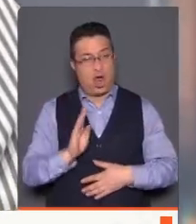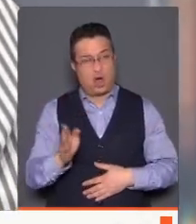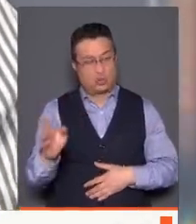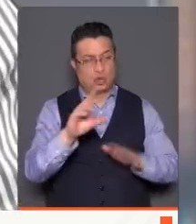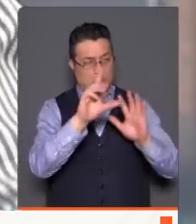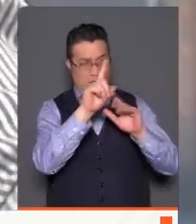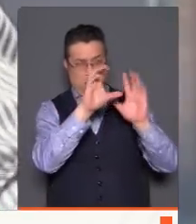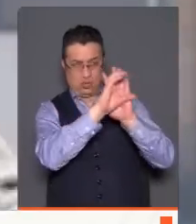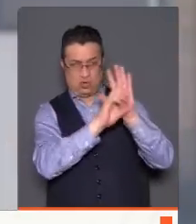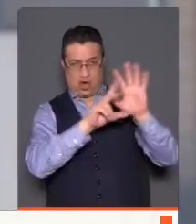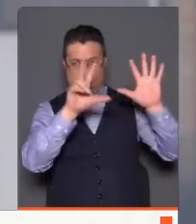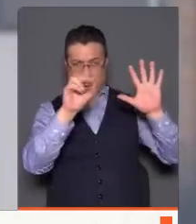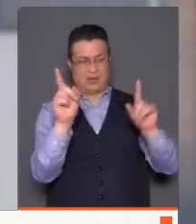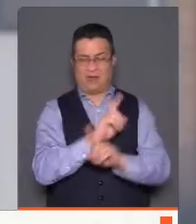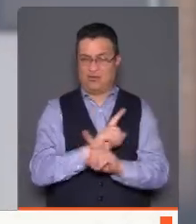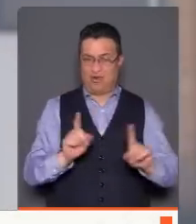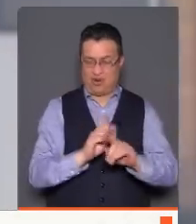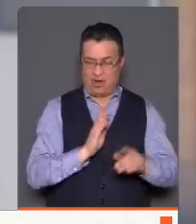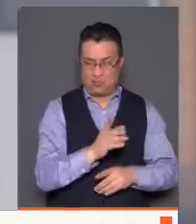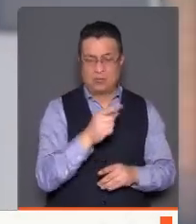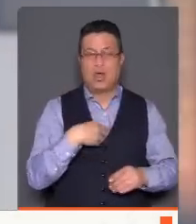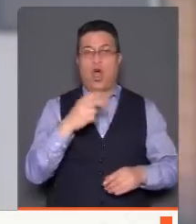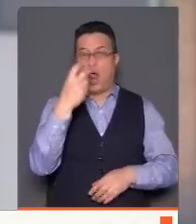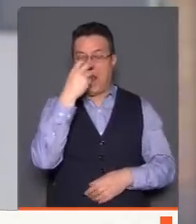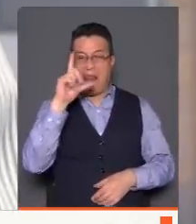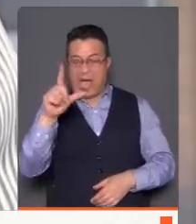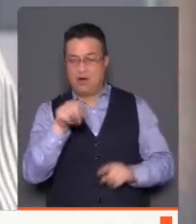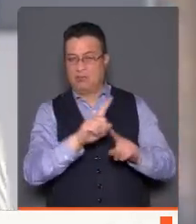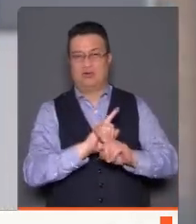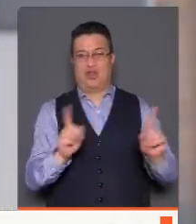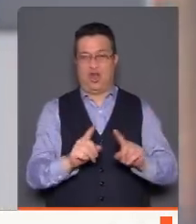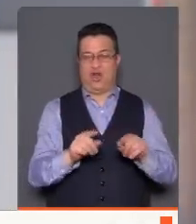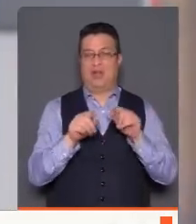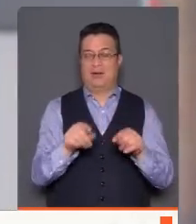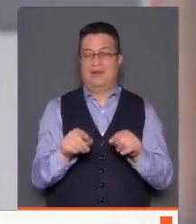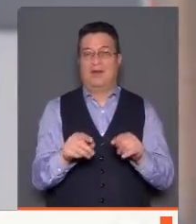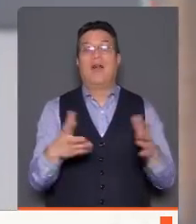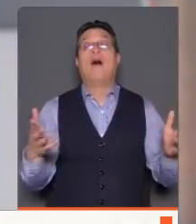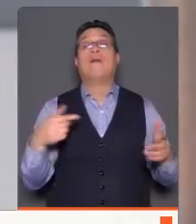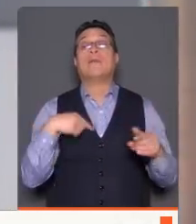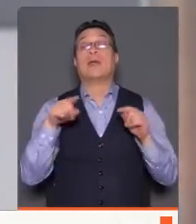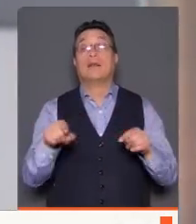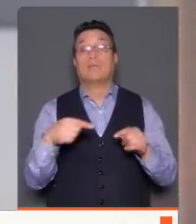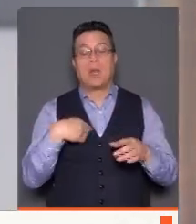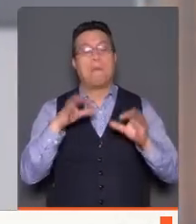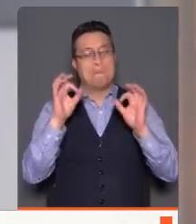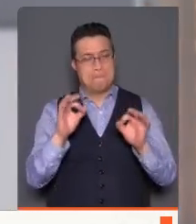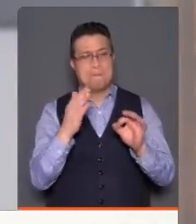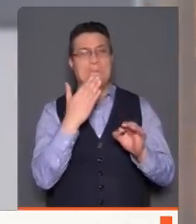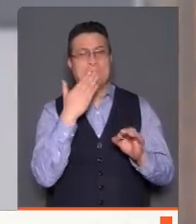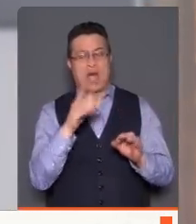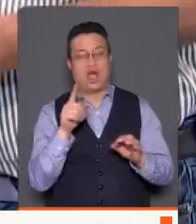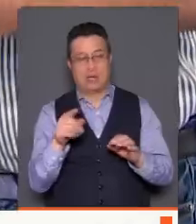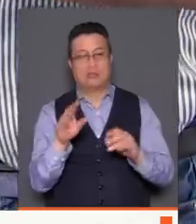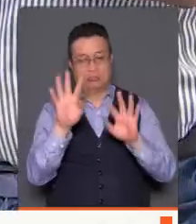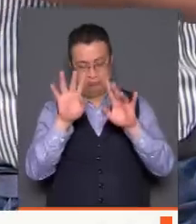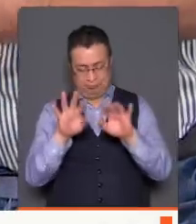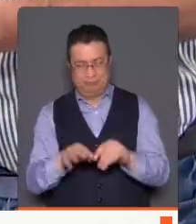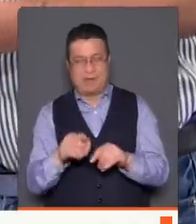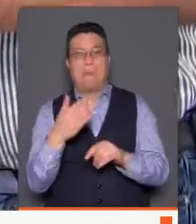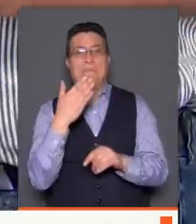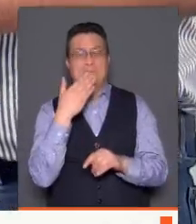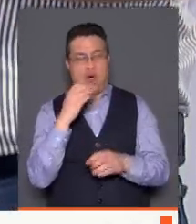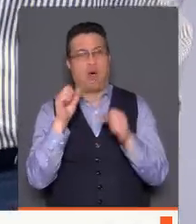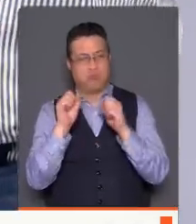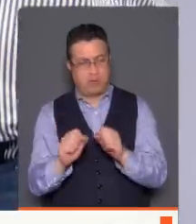80 o la Constitución del Lago. Lo que yo estoy diciendo es que creo que perfectamente podemos tener un mejor texto y ese mejor